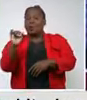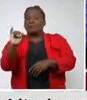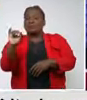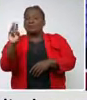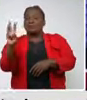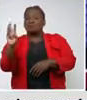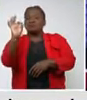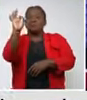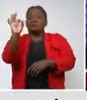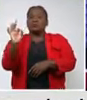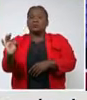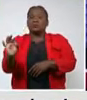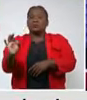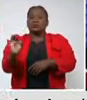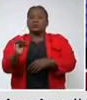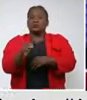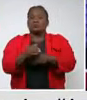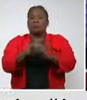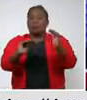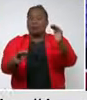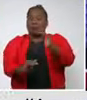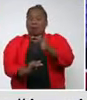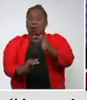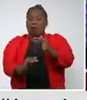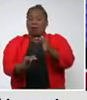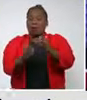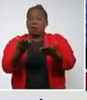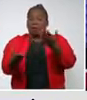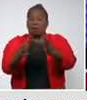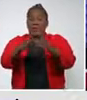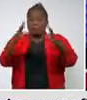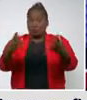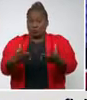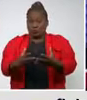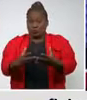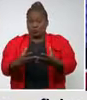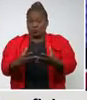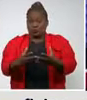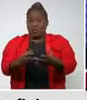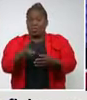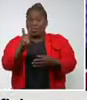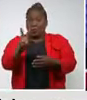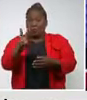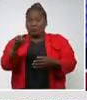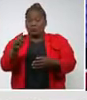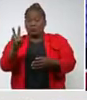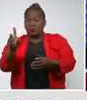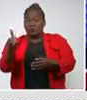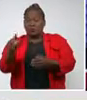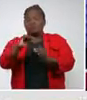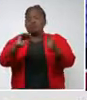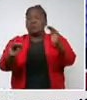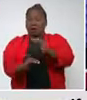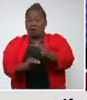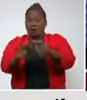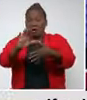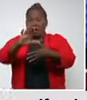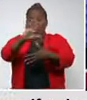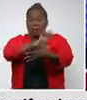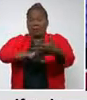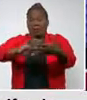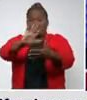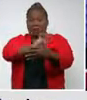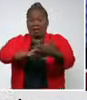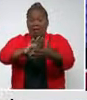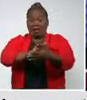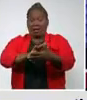0,63%, inferior a la del mundo, que es de 2,21, inferior a la de las Américas, que es de